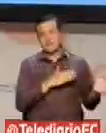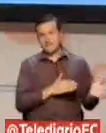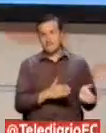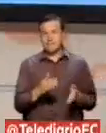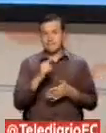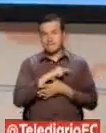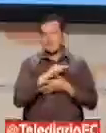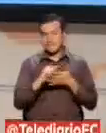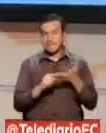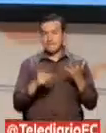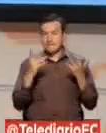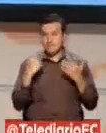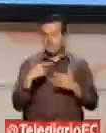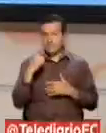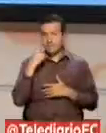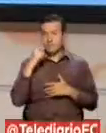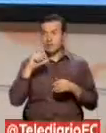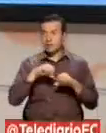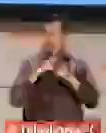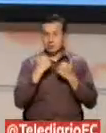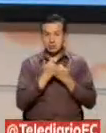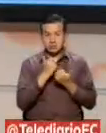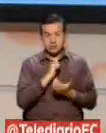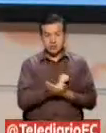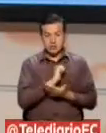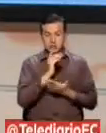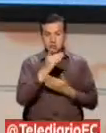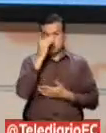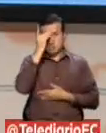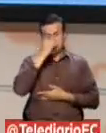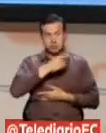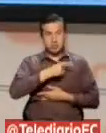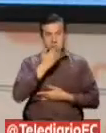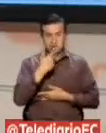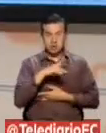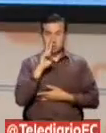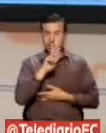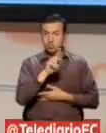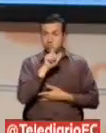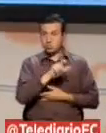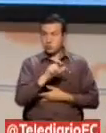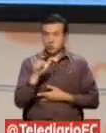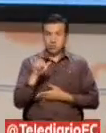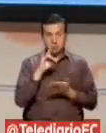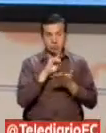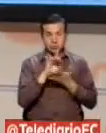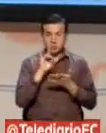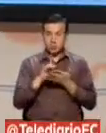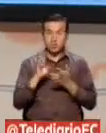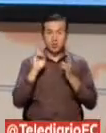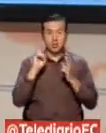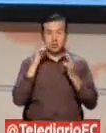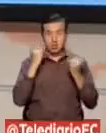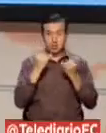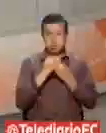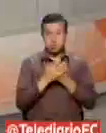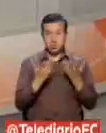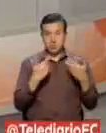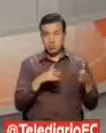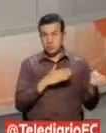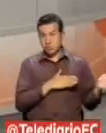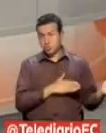elementos conducentes a que el Pleno de la Asamblea decida la separación de las dos señoras. Yo espero que el día de hoy,